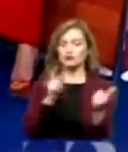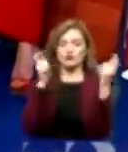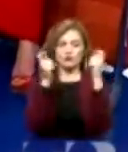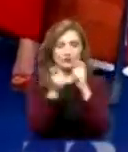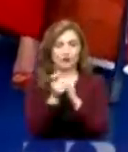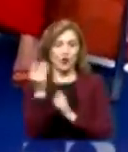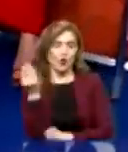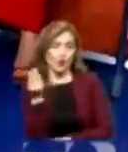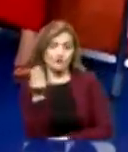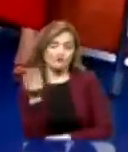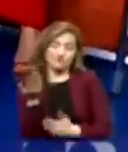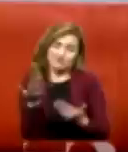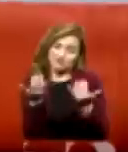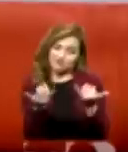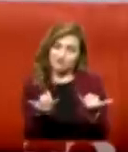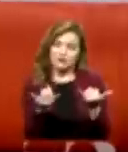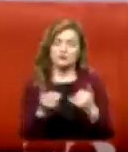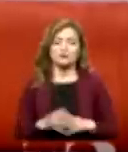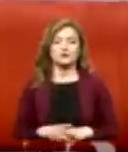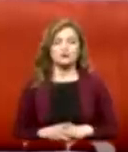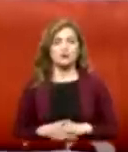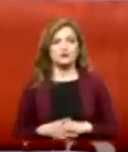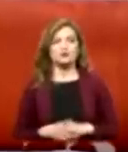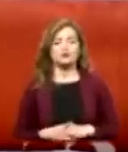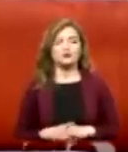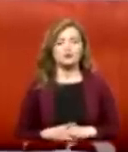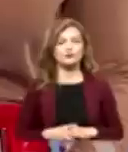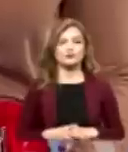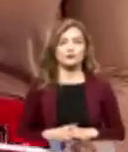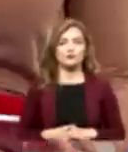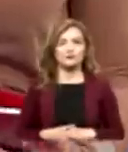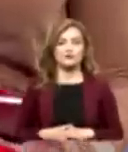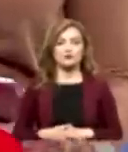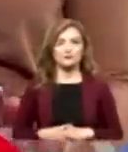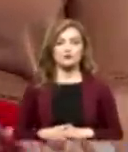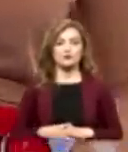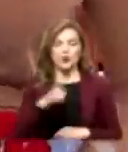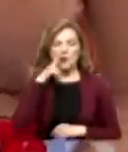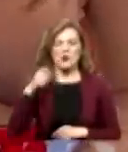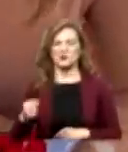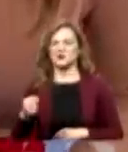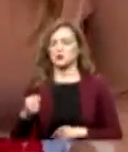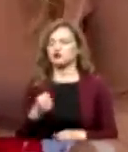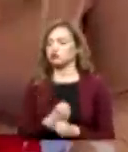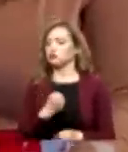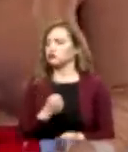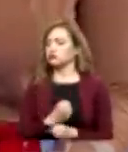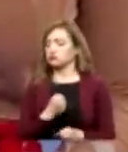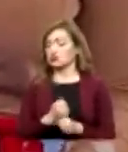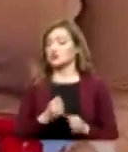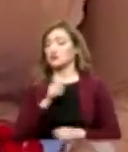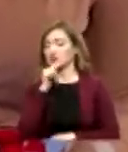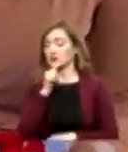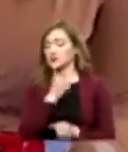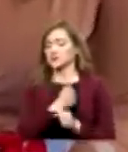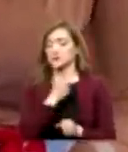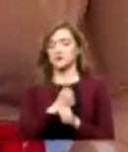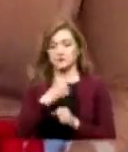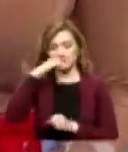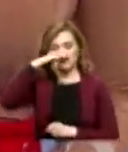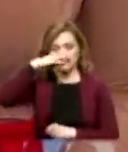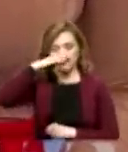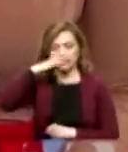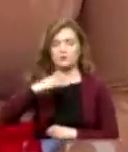nuestros jóvenes porque son el presente, ¿no? Recordemos eso. Sí, yo creo que hay mucho machismo y hay mucho trabajo por hacer, como usted dice, con nuestros